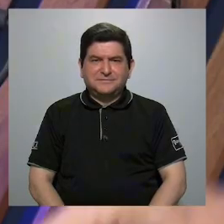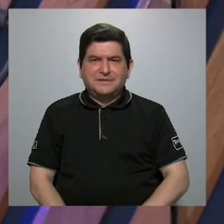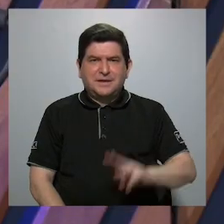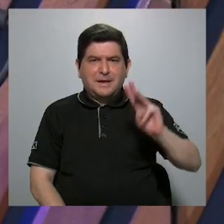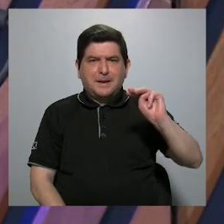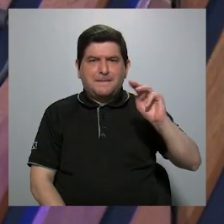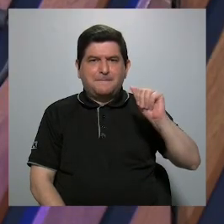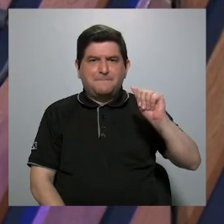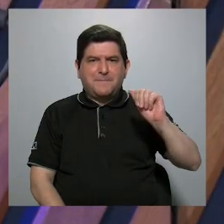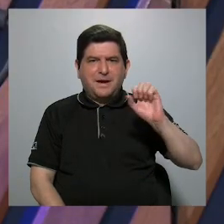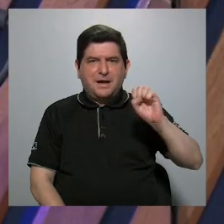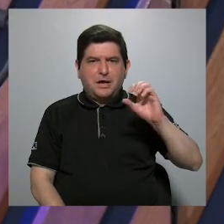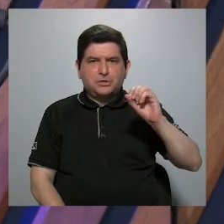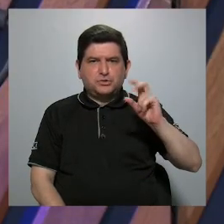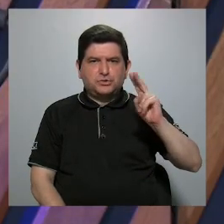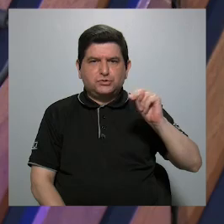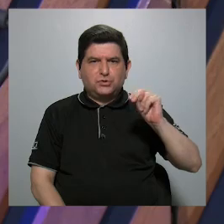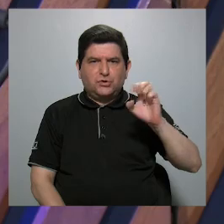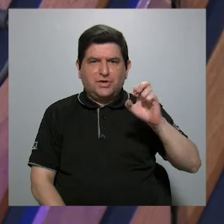masonería es cultura.